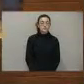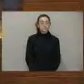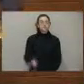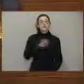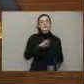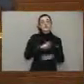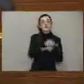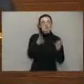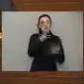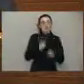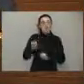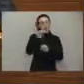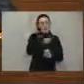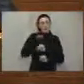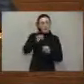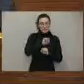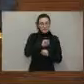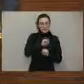Señorías, paso a defender la